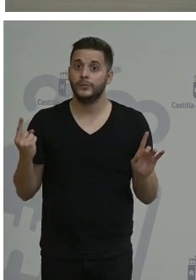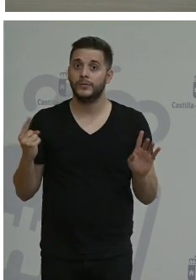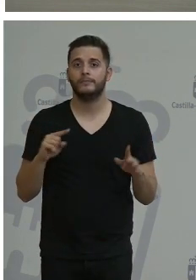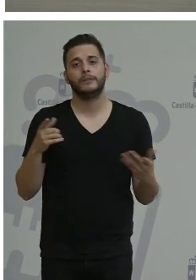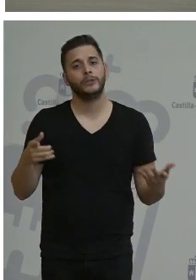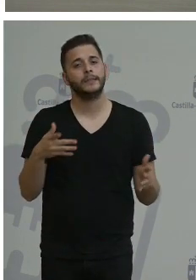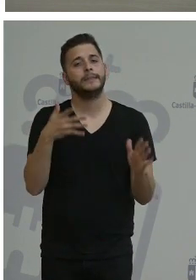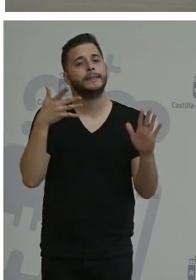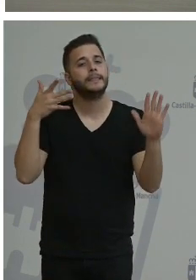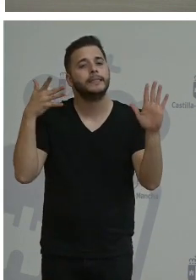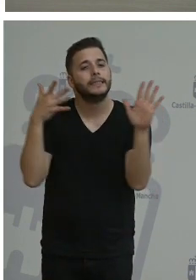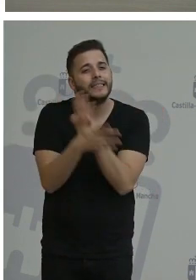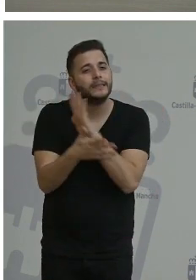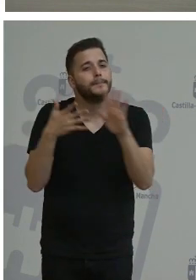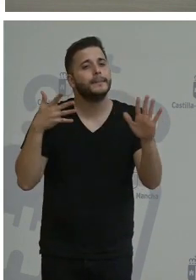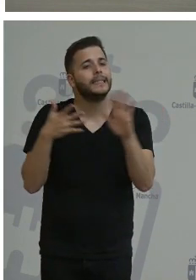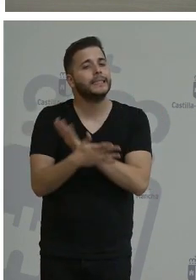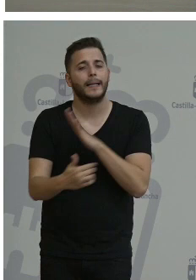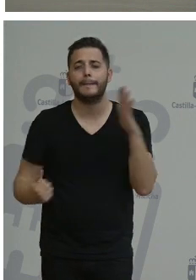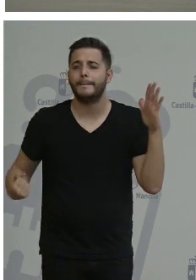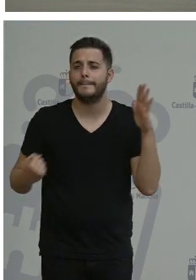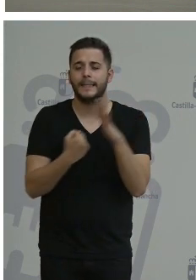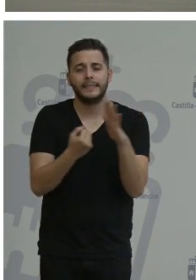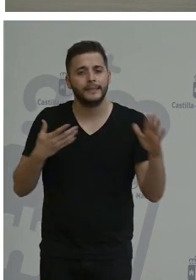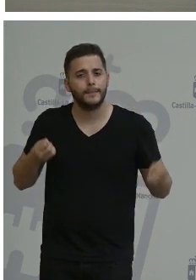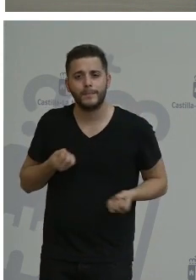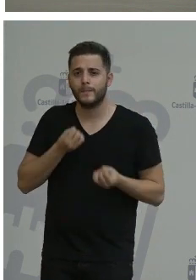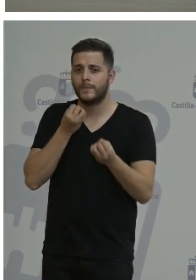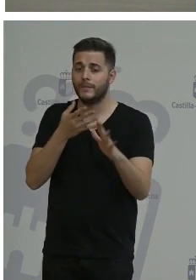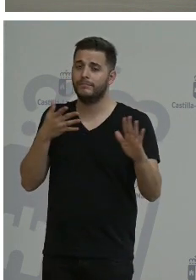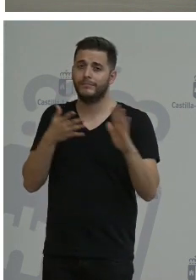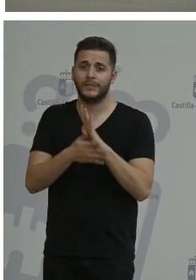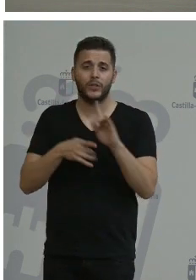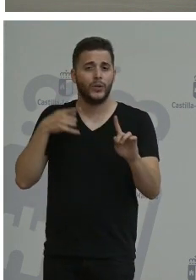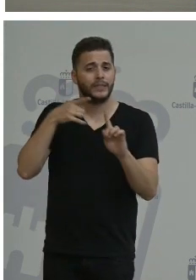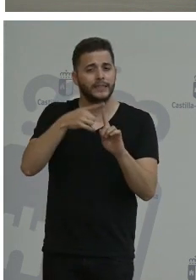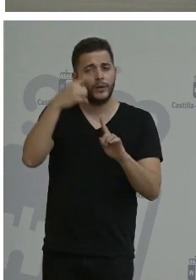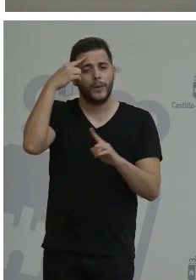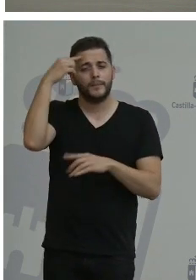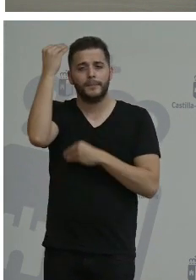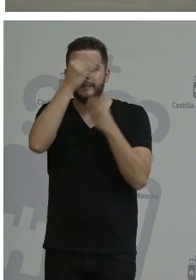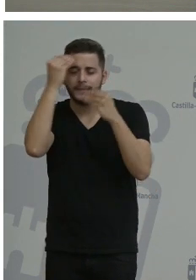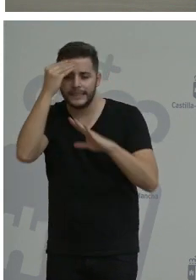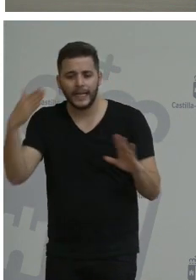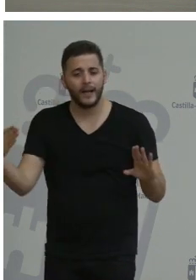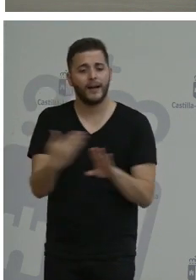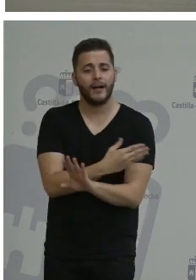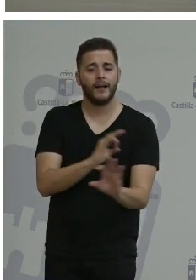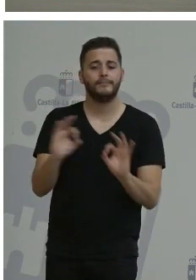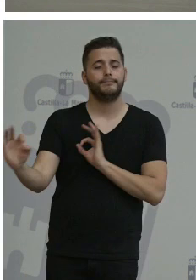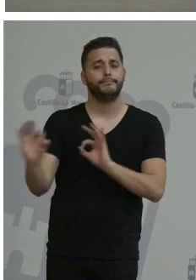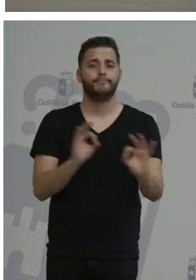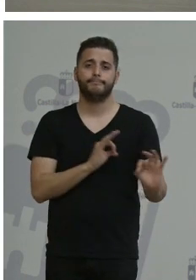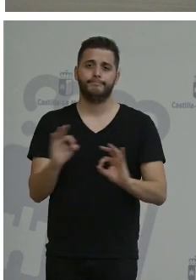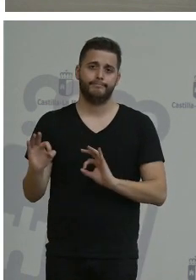definirlas lo máximo posible para el conocimiento y la preparación para que vayan